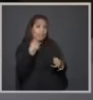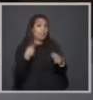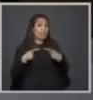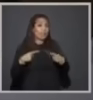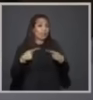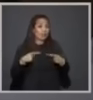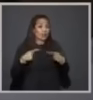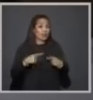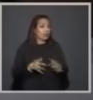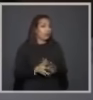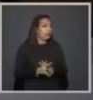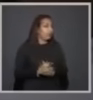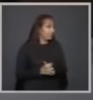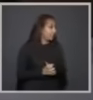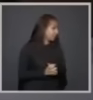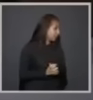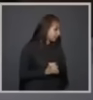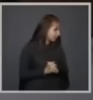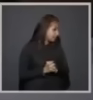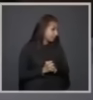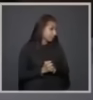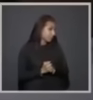gracias.